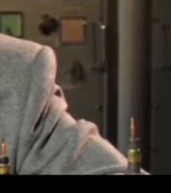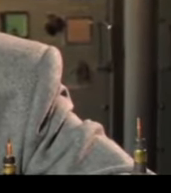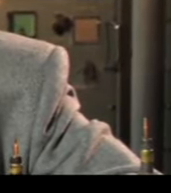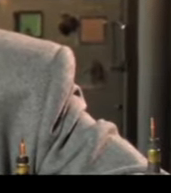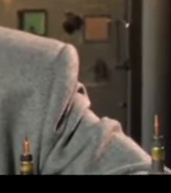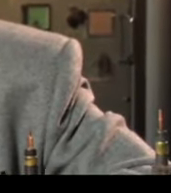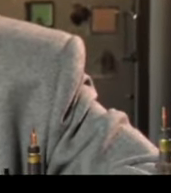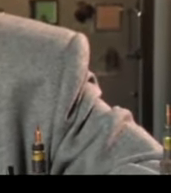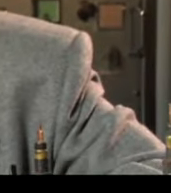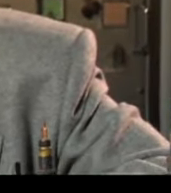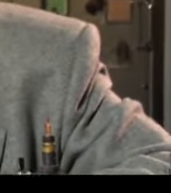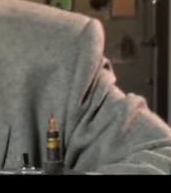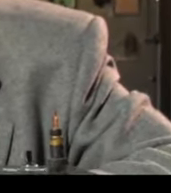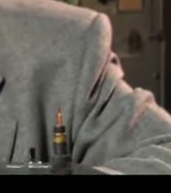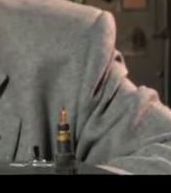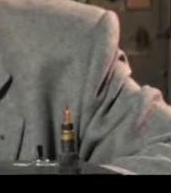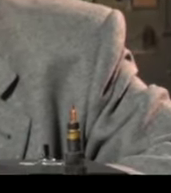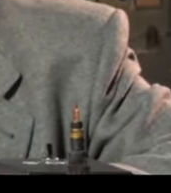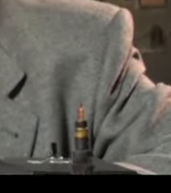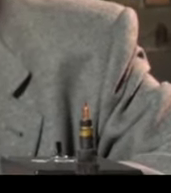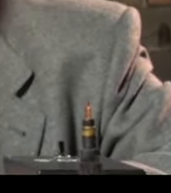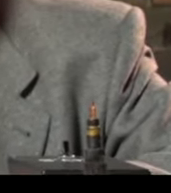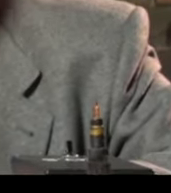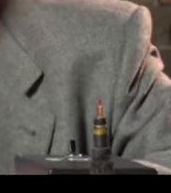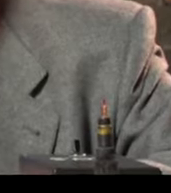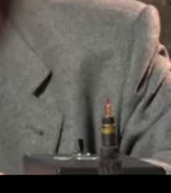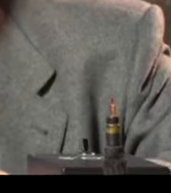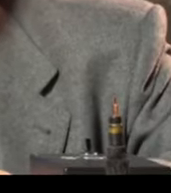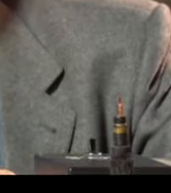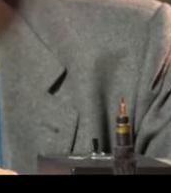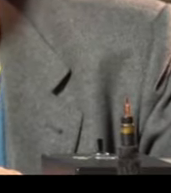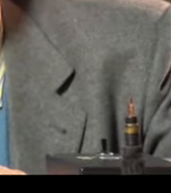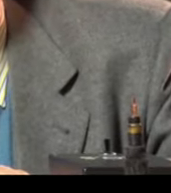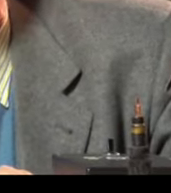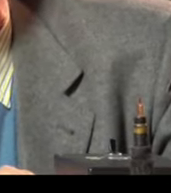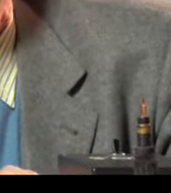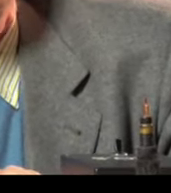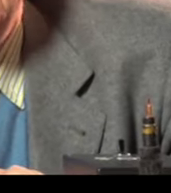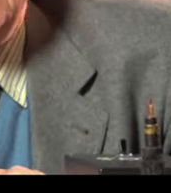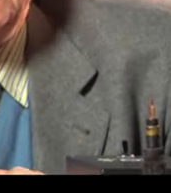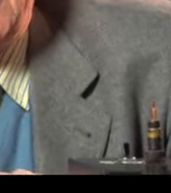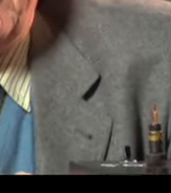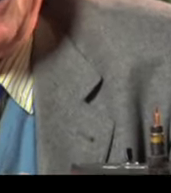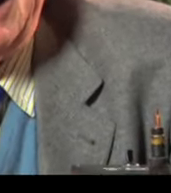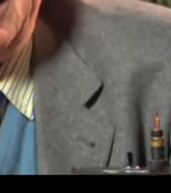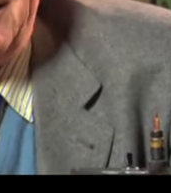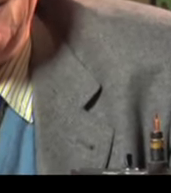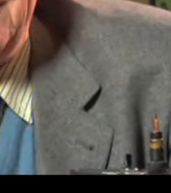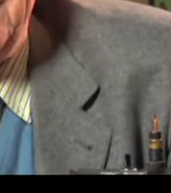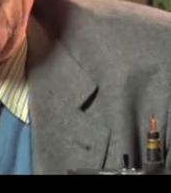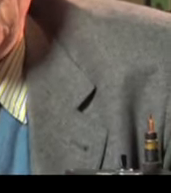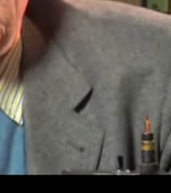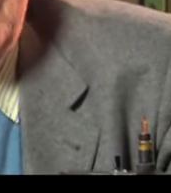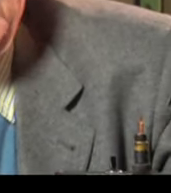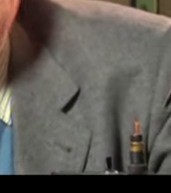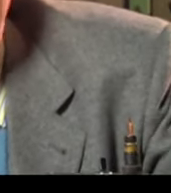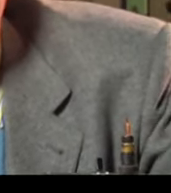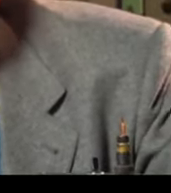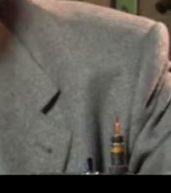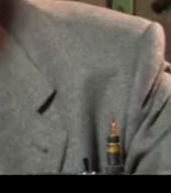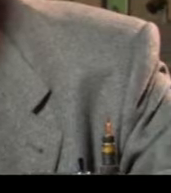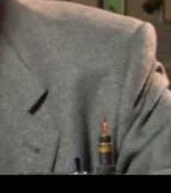querer señalar que ha sido el primer sitio donde las mujeres han podido trabajar, digamos, por